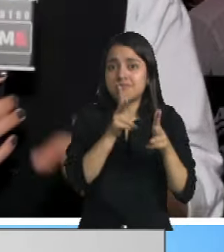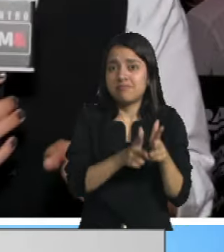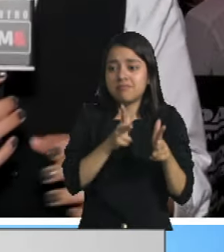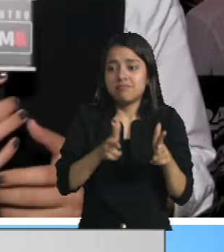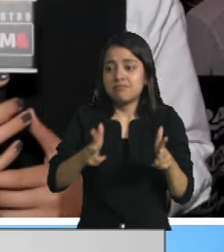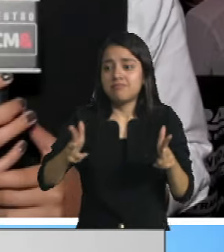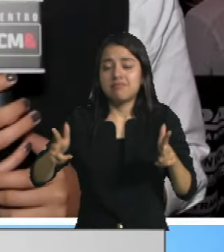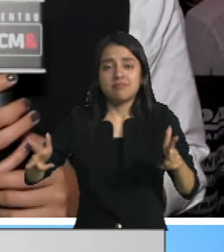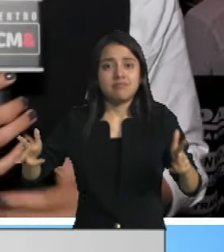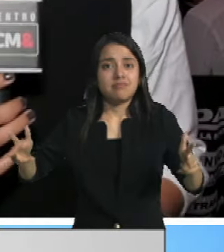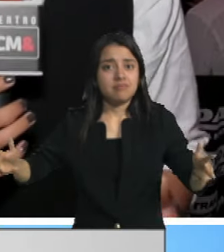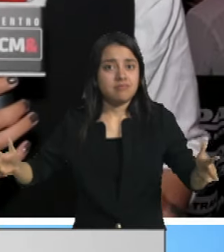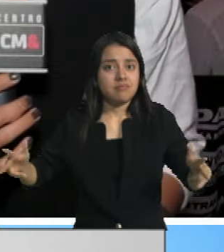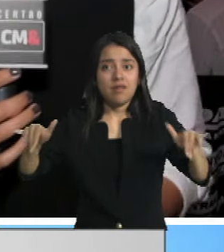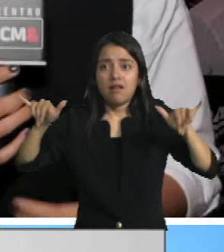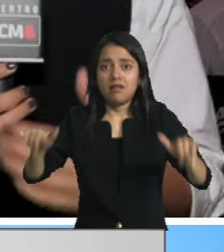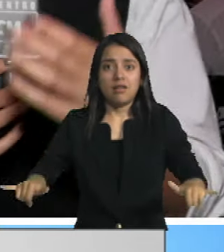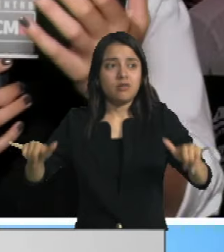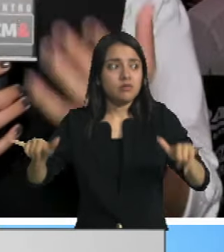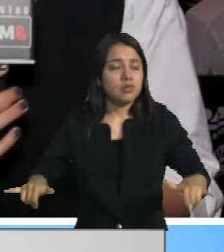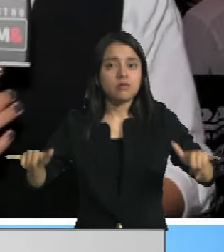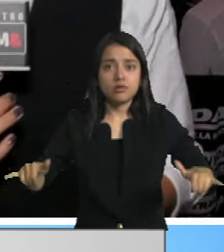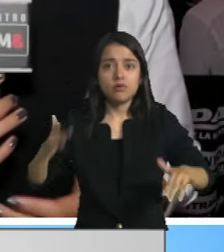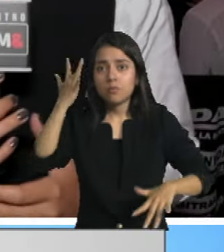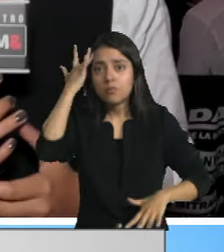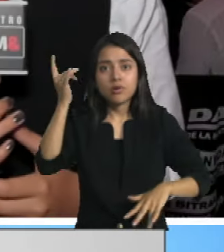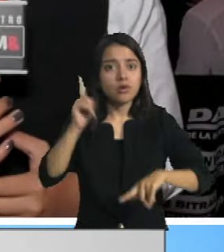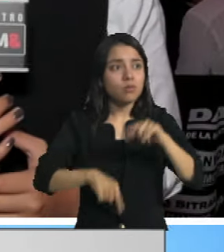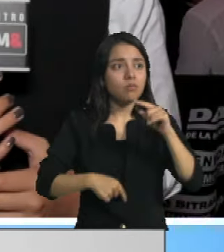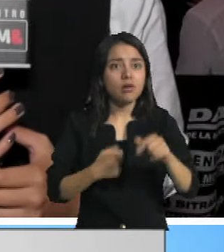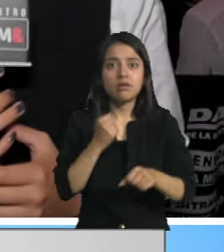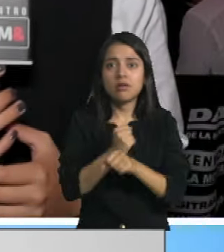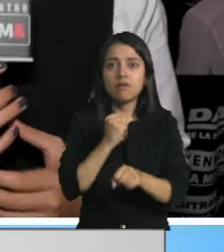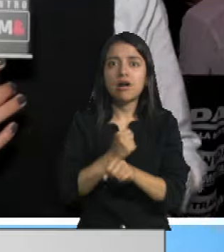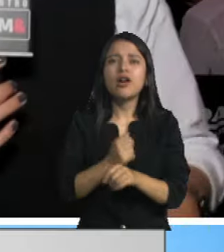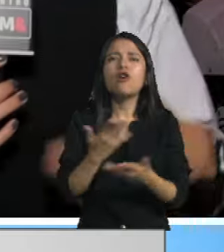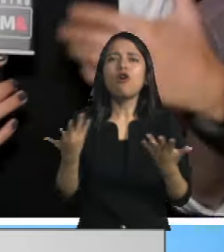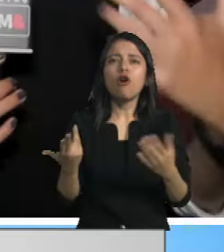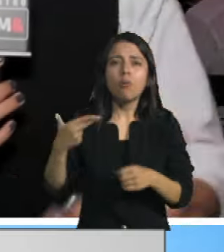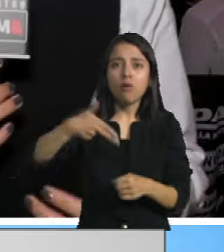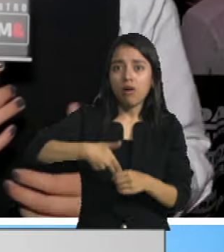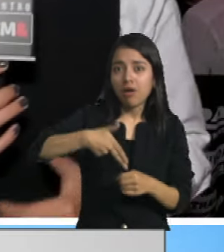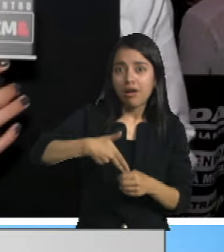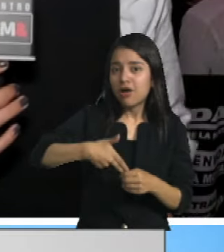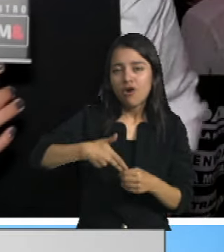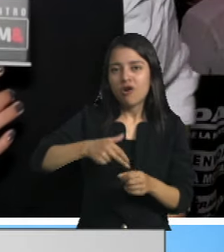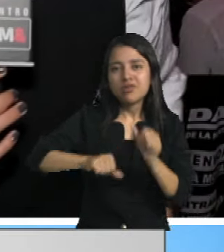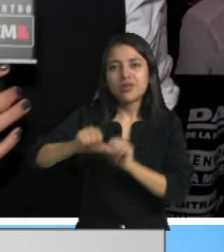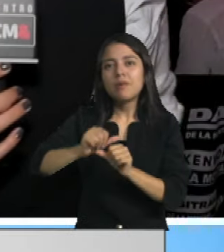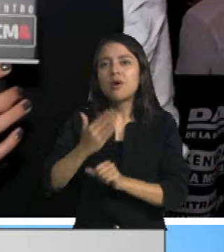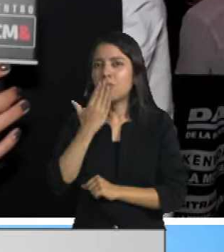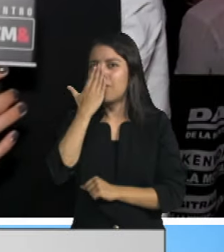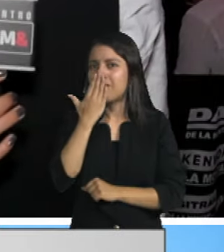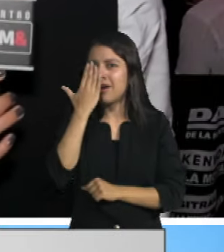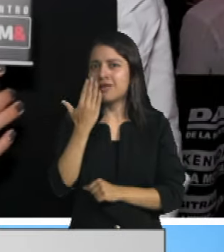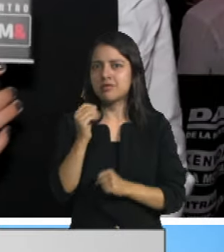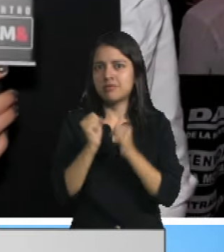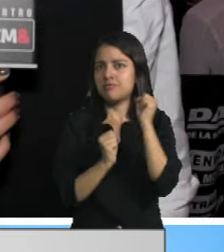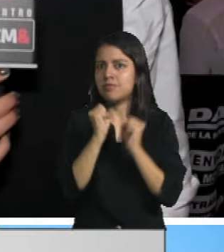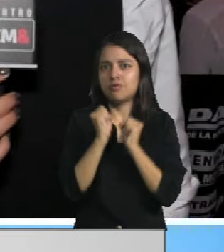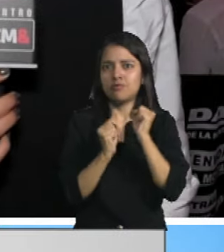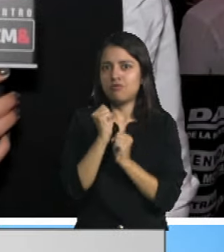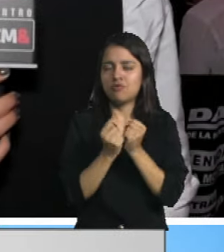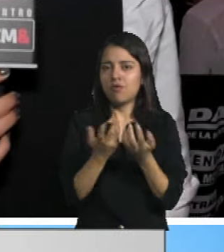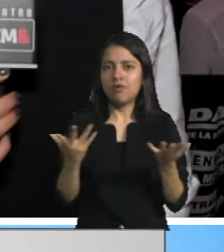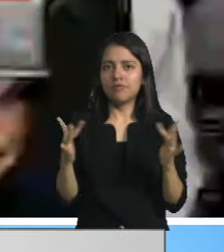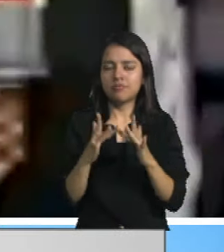quedarían parqueados ante la imposibilidad de tener ese elemento que les ayuda como el motor para poder funcionar en las